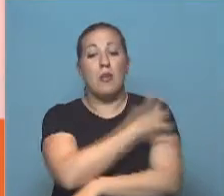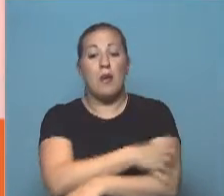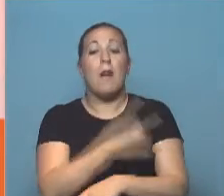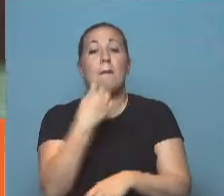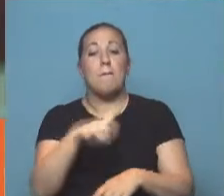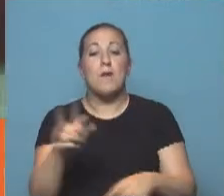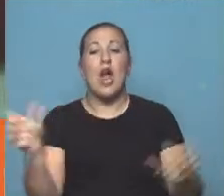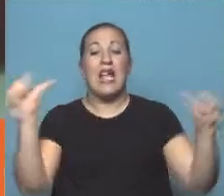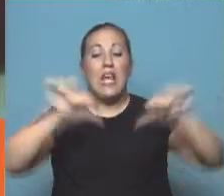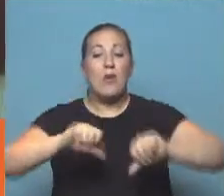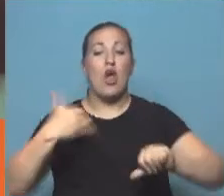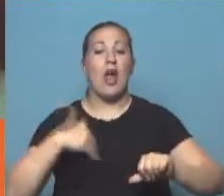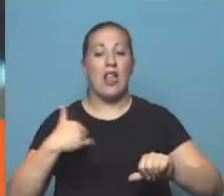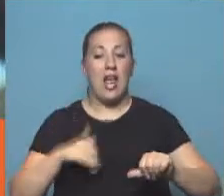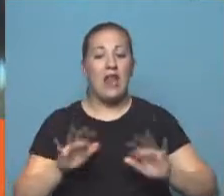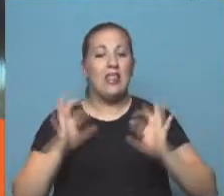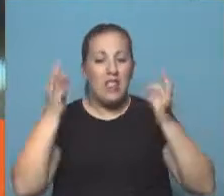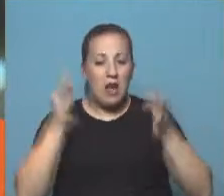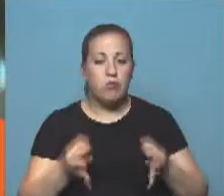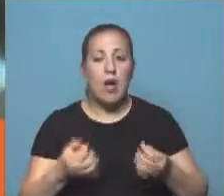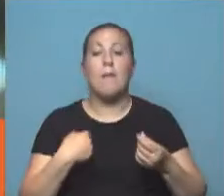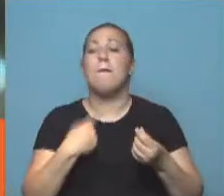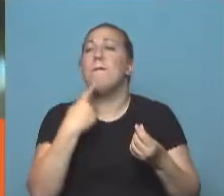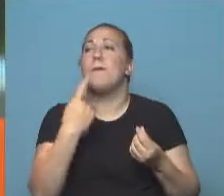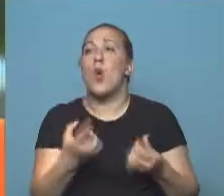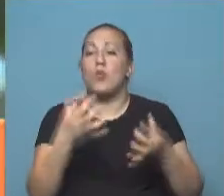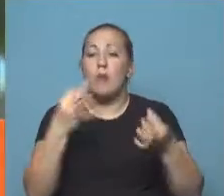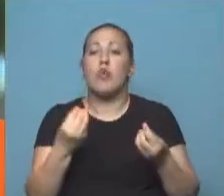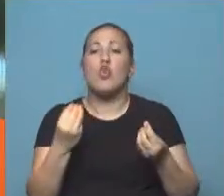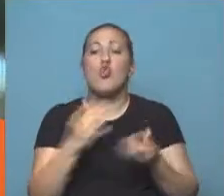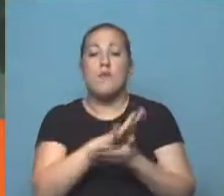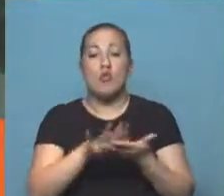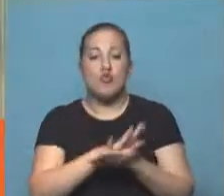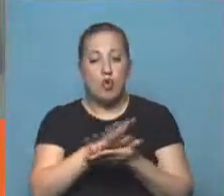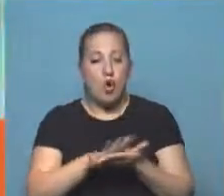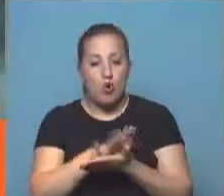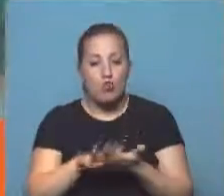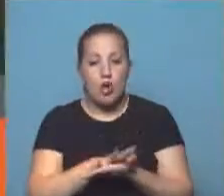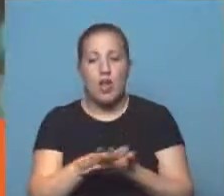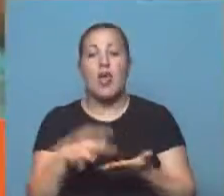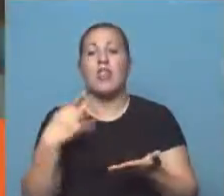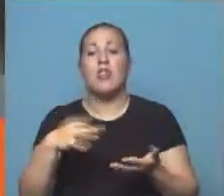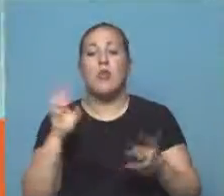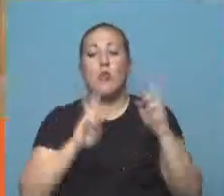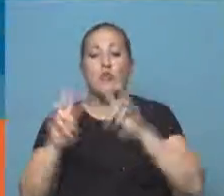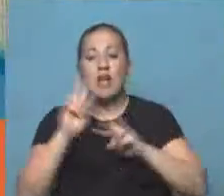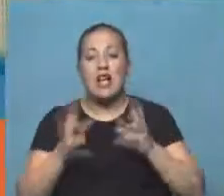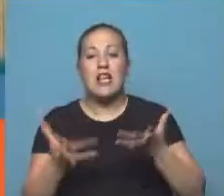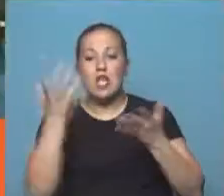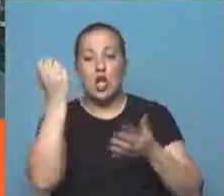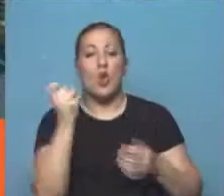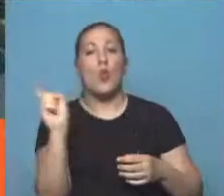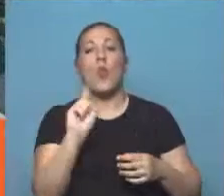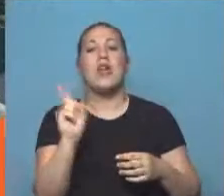en términos concretos. Ahora, la pregunta real es cómo salimos de esto. Y ahí hay que combinar políticas redistributivas con crecimiento económico. Y no es que se va a